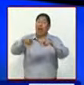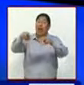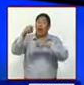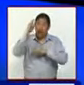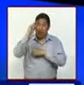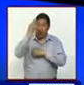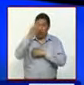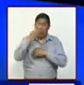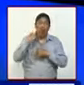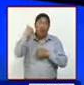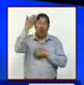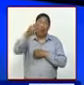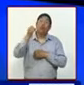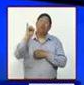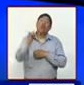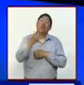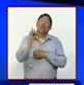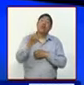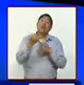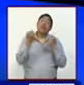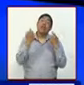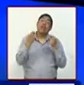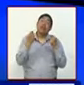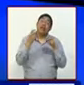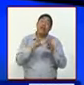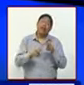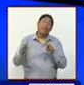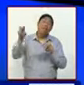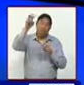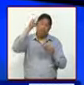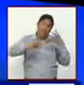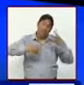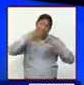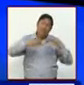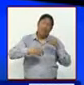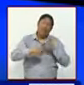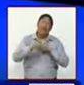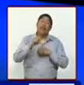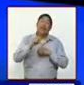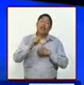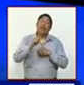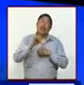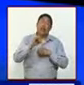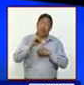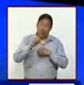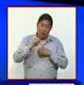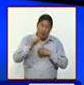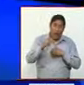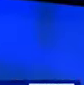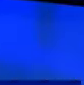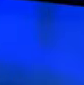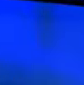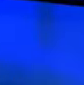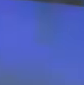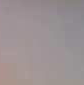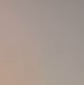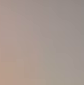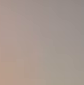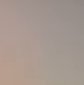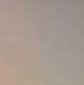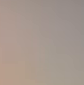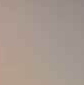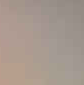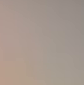donde el día jueves deberá buscar la clasificación ante el Nacional para estar en la fase de grupos.